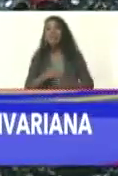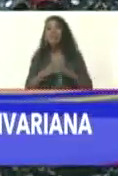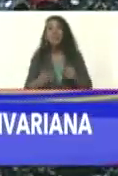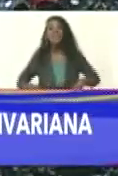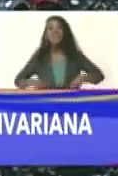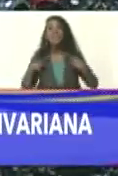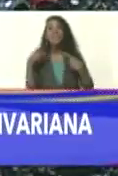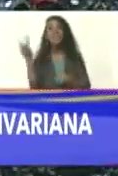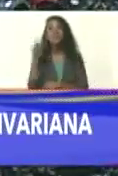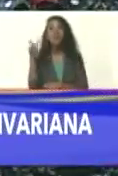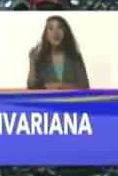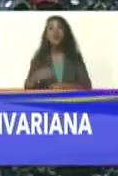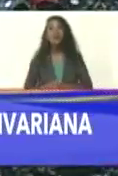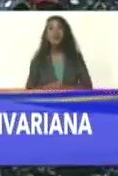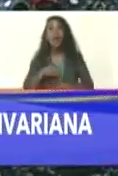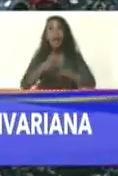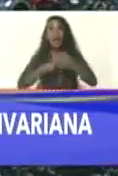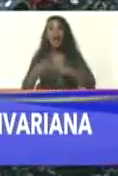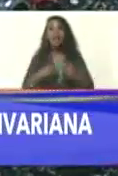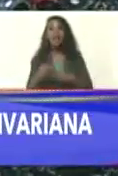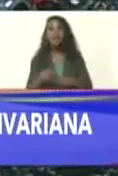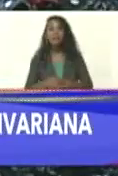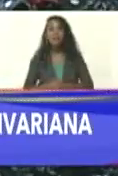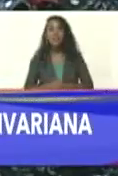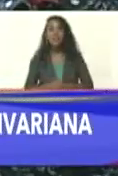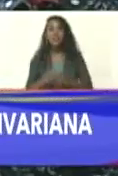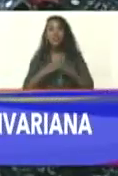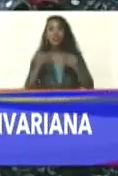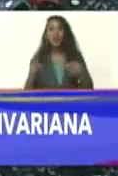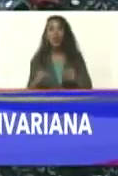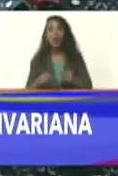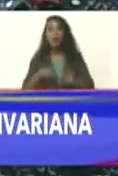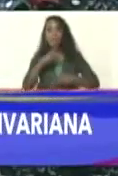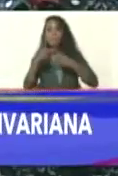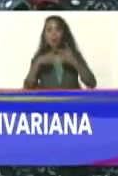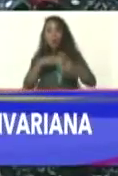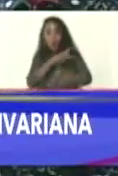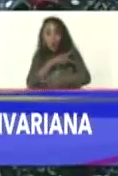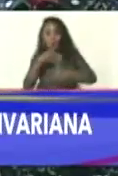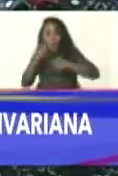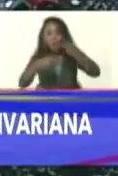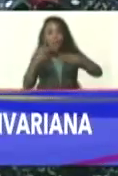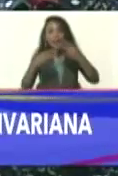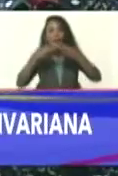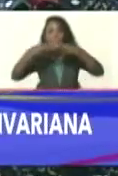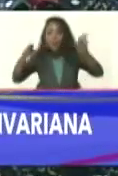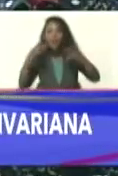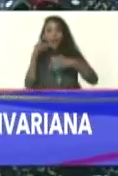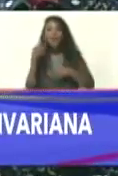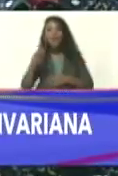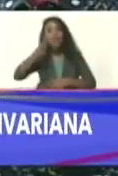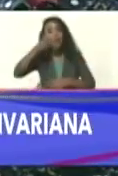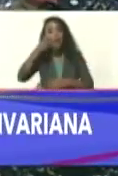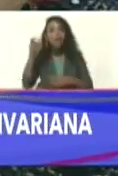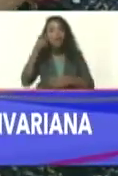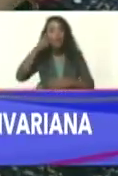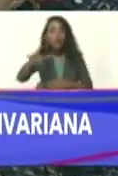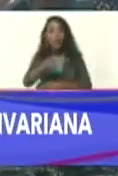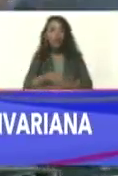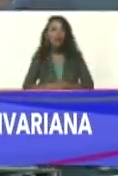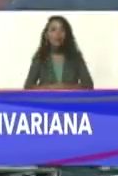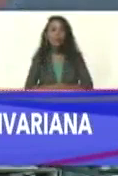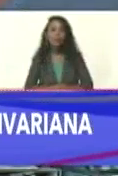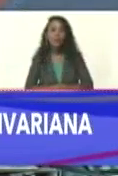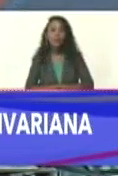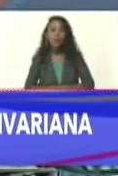Venezuela, que forma parte de nuestra doctrina rectora de todas las políticas públicas en materia de seguridad ciudadana. Y hemos